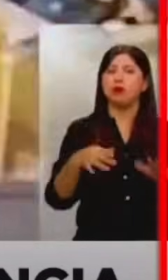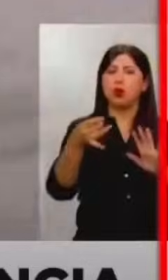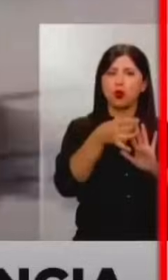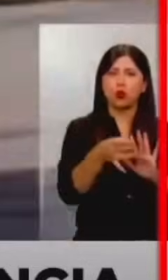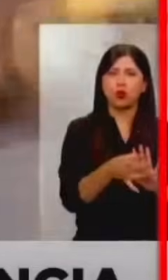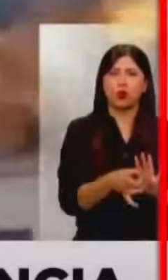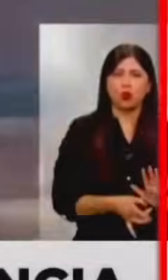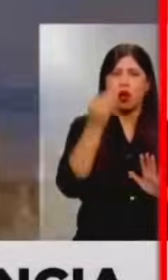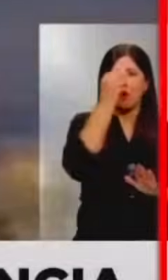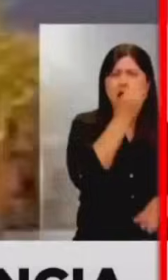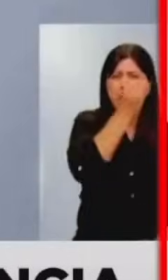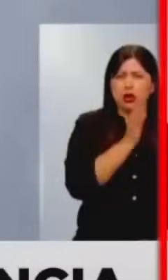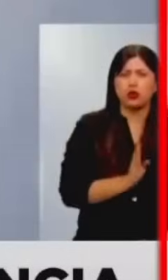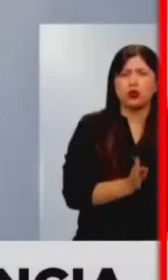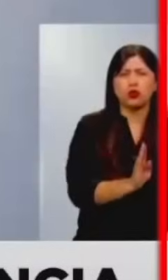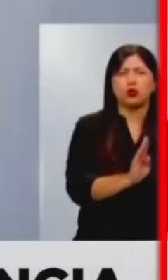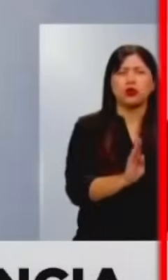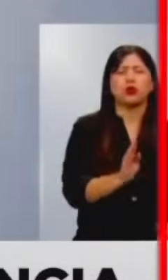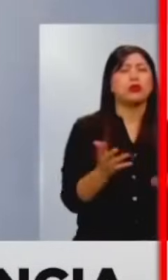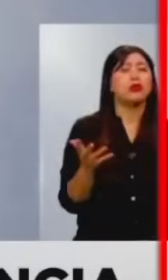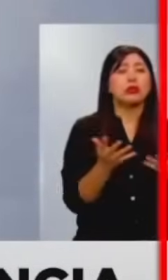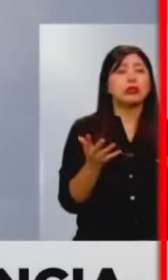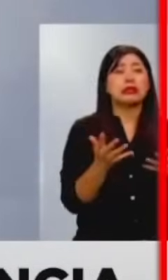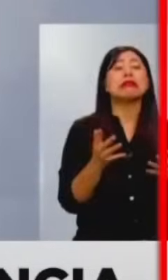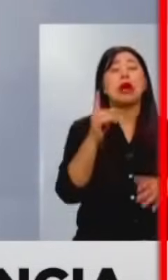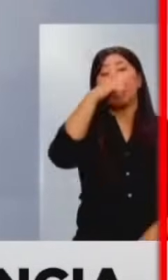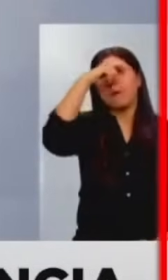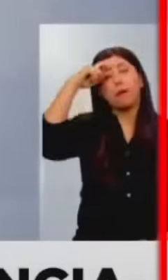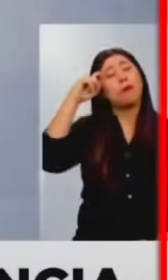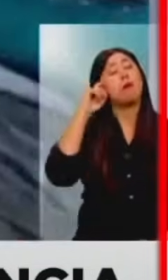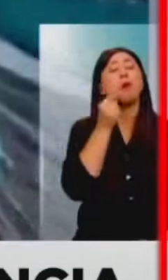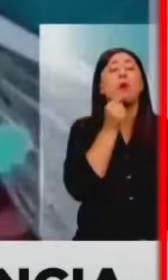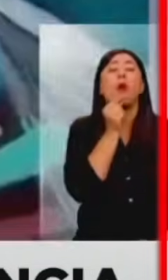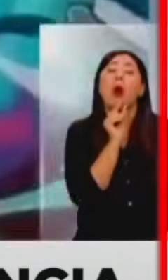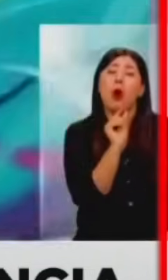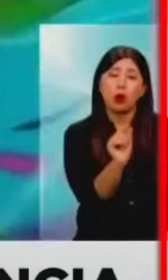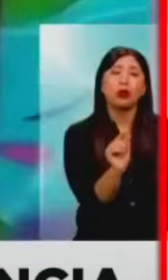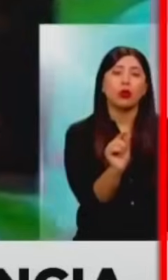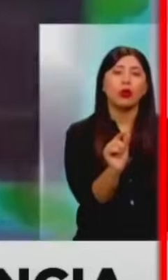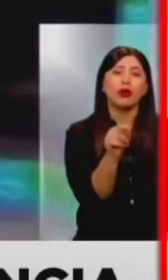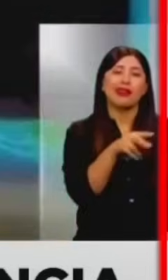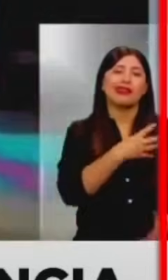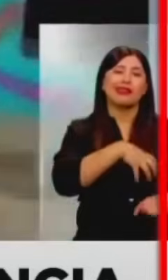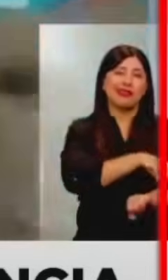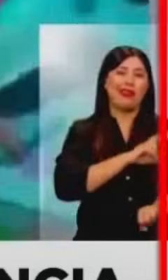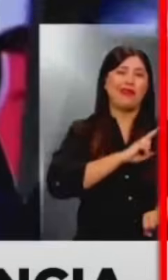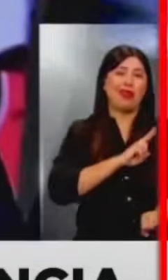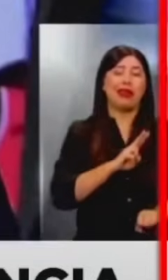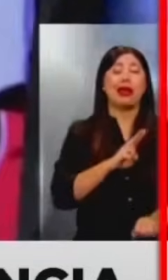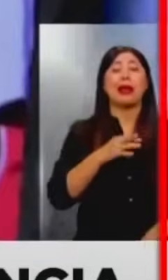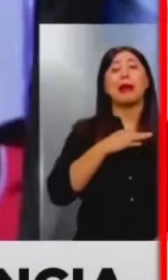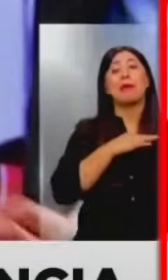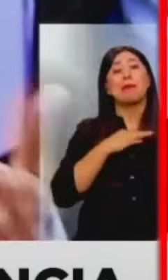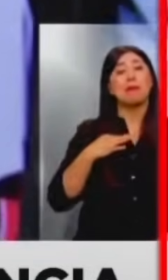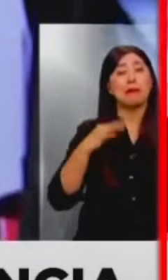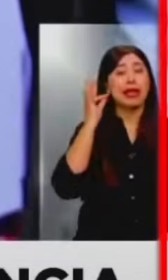que mantienen la preocupación en víspera de la llegada de la temporada estival a la región de Valparaíso. Ahí se pone más tenso. La ministra del Interior,